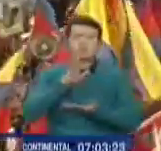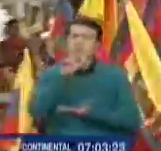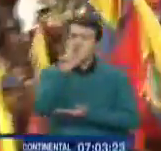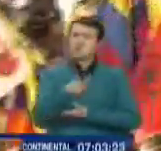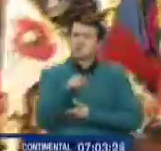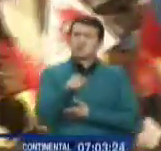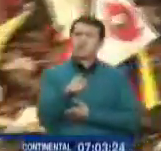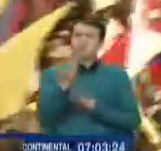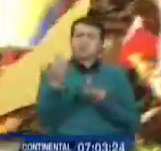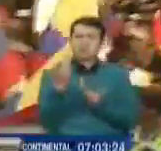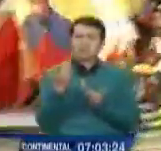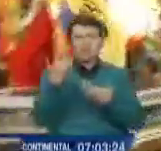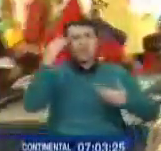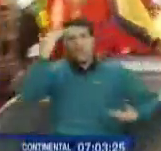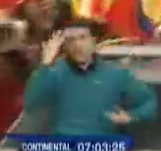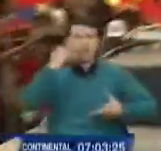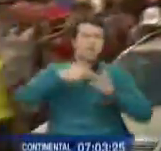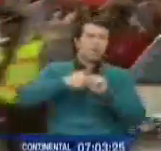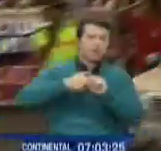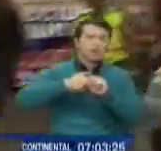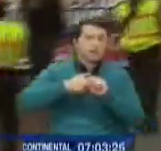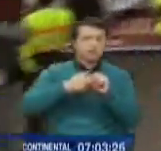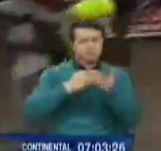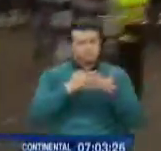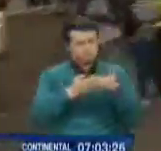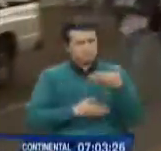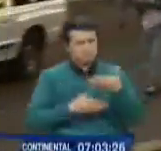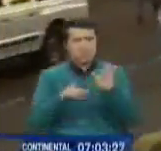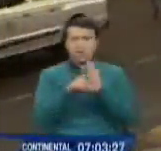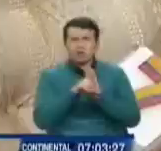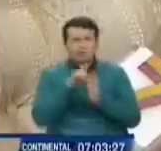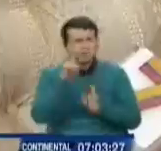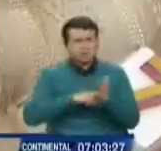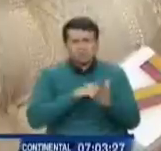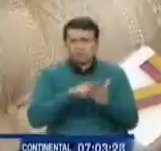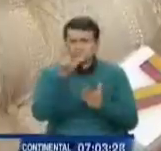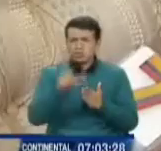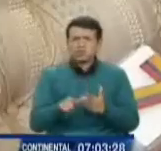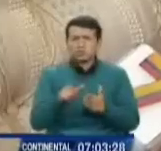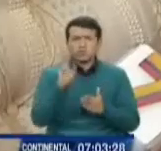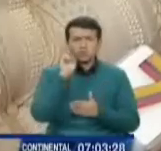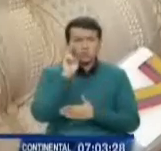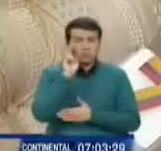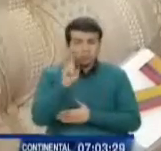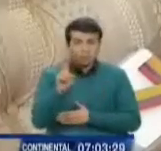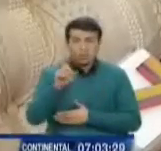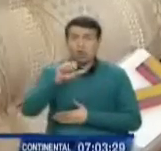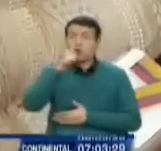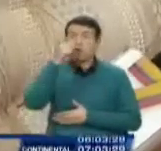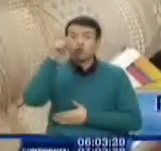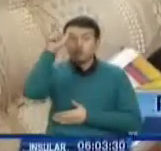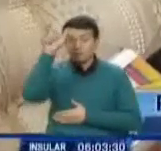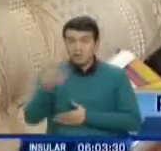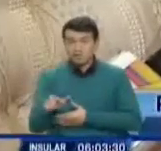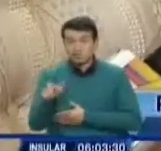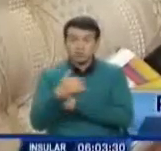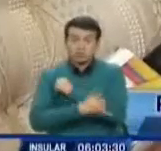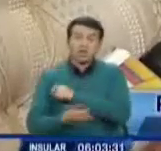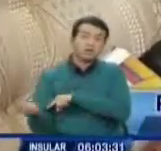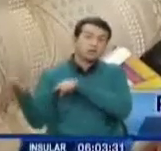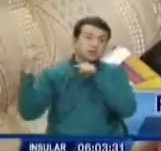ha realizado activismo político, algo prohibido en nuestra legislación. No da paso para que un extranjero o una